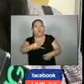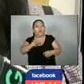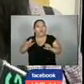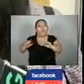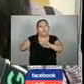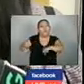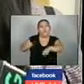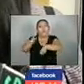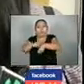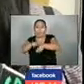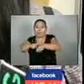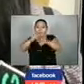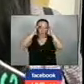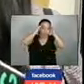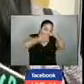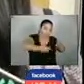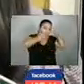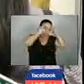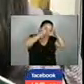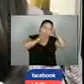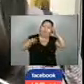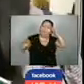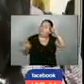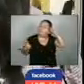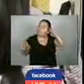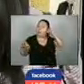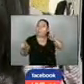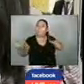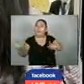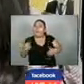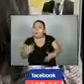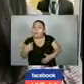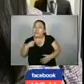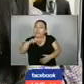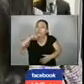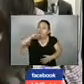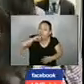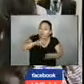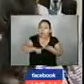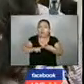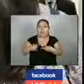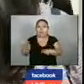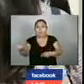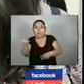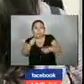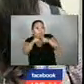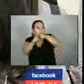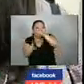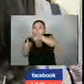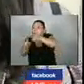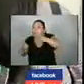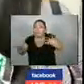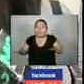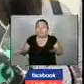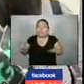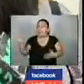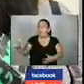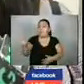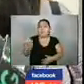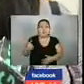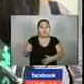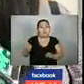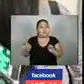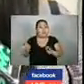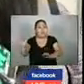no podemos estar invirtiendo tiempo en esto cuando la gente tiene hambre, cuando todavía hay miles de desaparecidos, cuando hay mucha gente que no ha